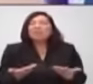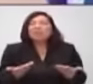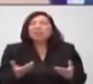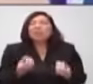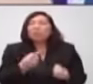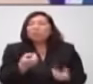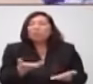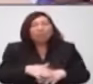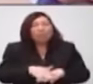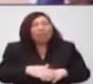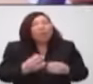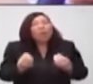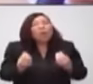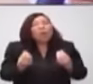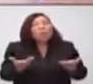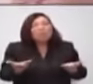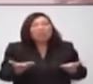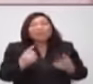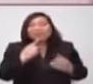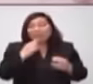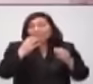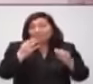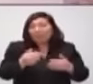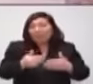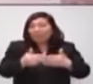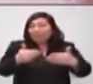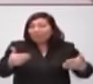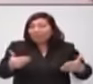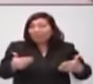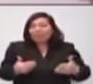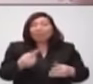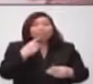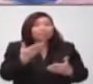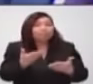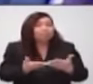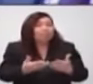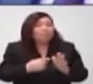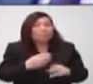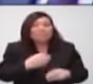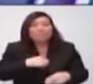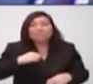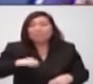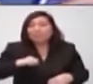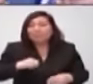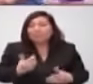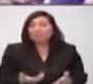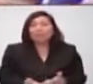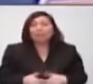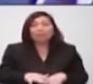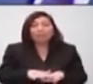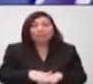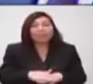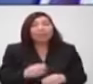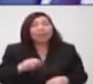de la concesión? Porque si bien es cierto, anteriormente lo administraba la empresa municipal administradora de